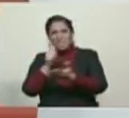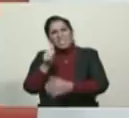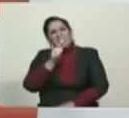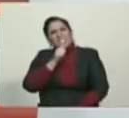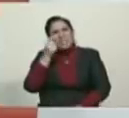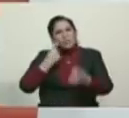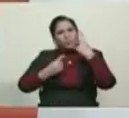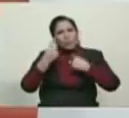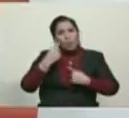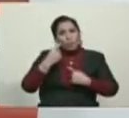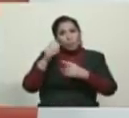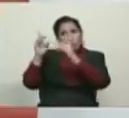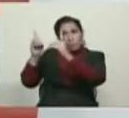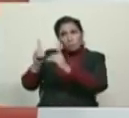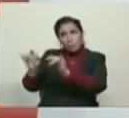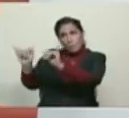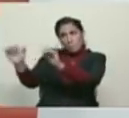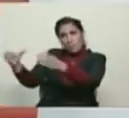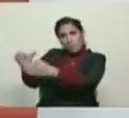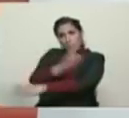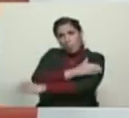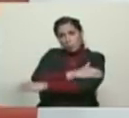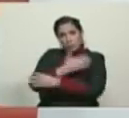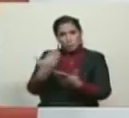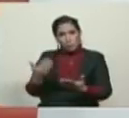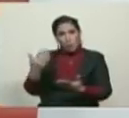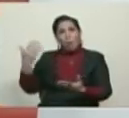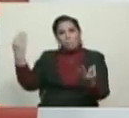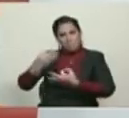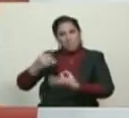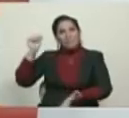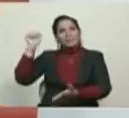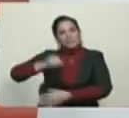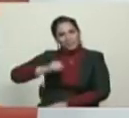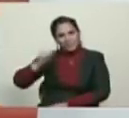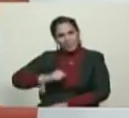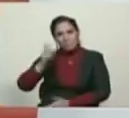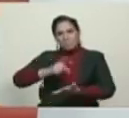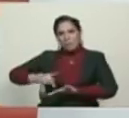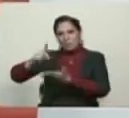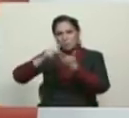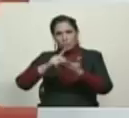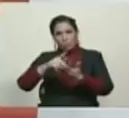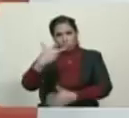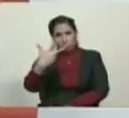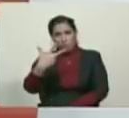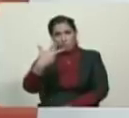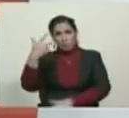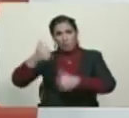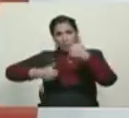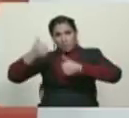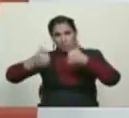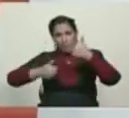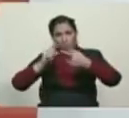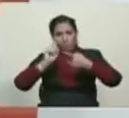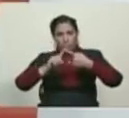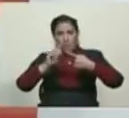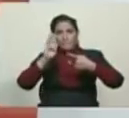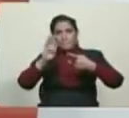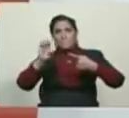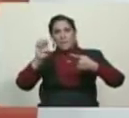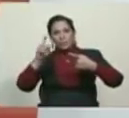La decisión la tomaron ellos mismos. Y en verdad sí participaron. Ellos estuvieron allí, tres candidatos. Tuvieron a